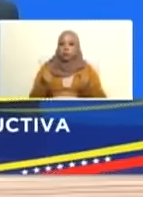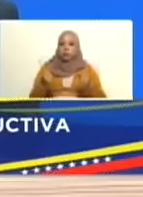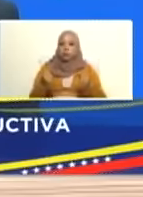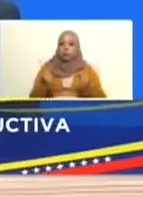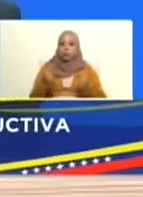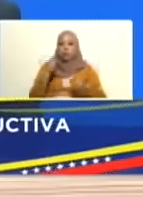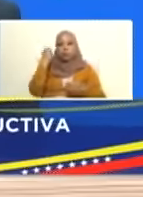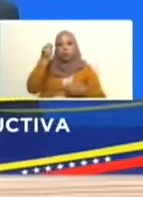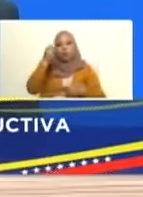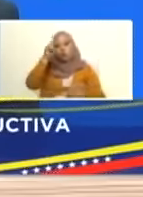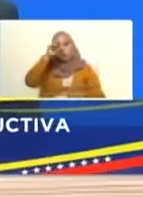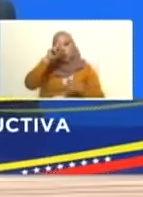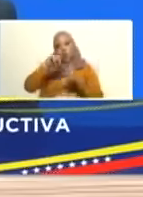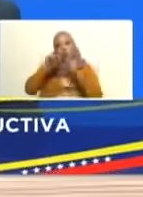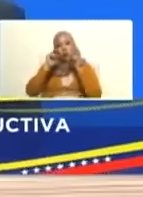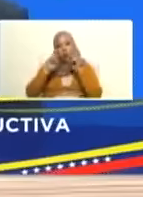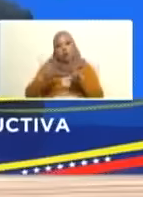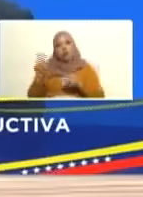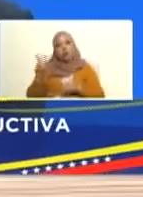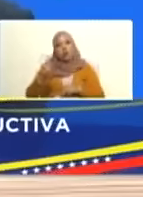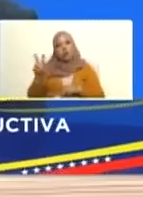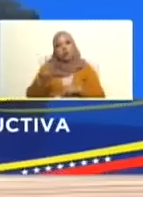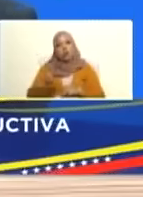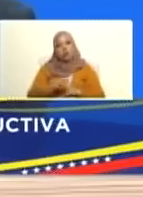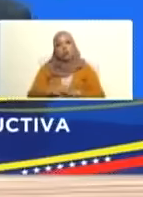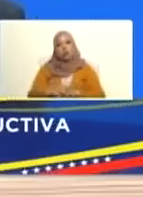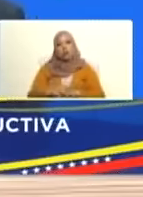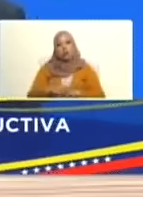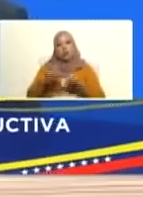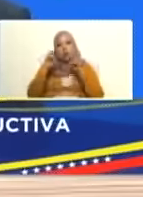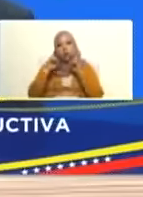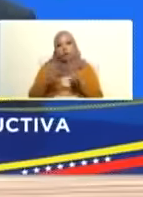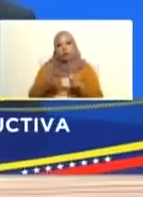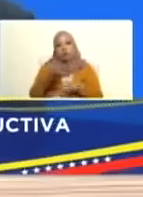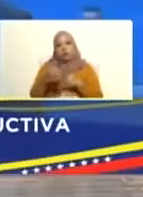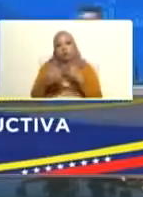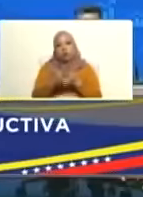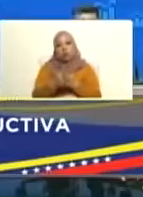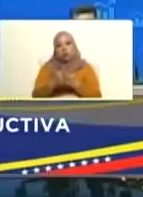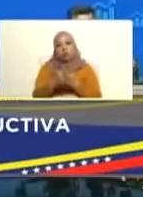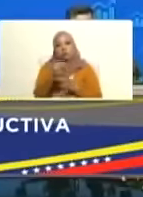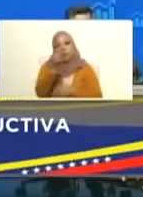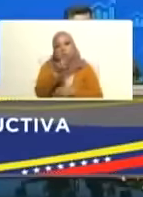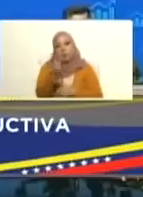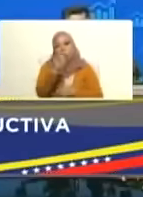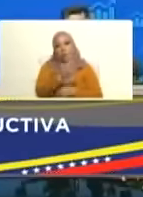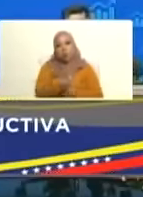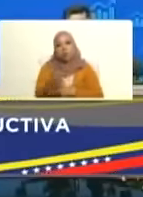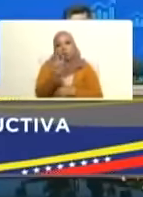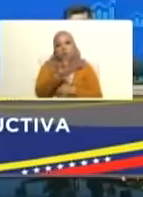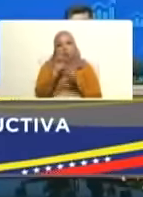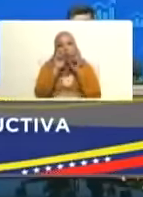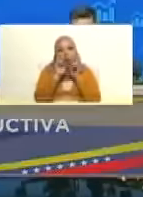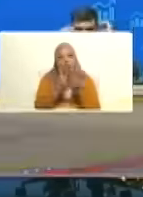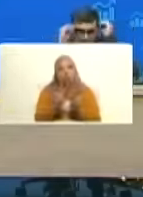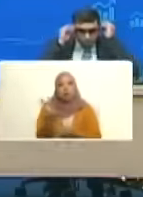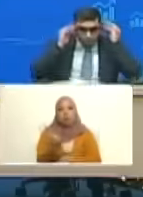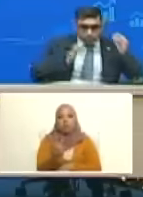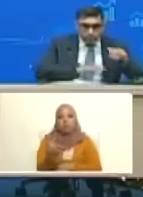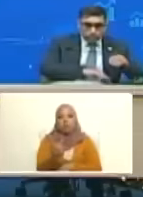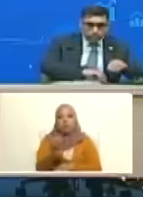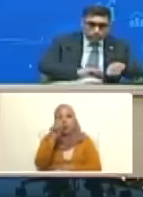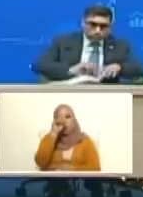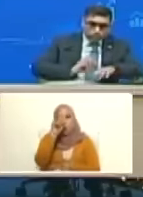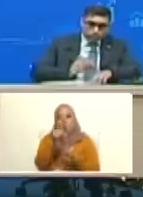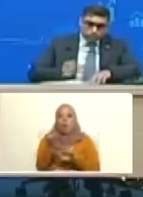Creo que vamos logrando una visión Venezuela. Visión Venezuela la podría llamar. Visión Venezuela. Es la visión